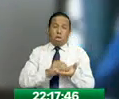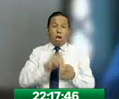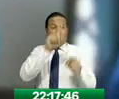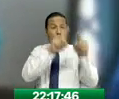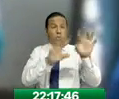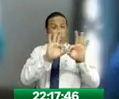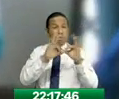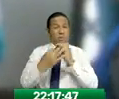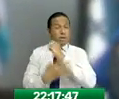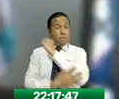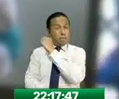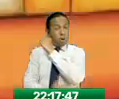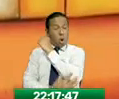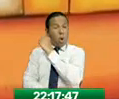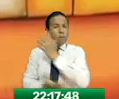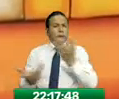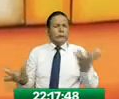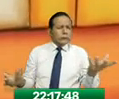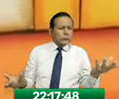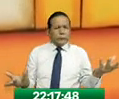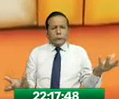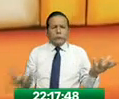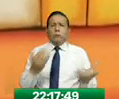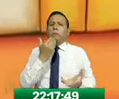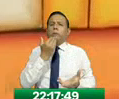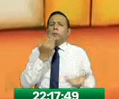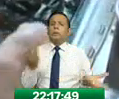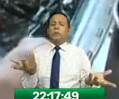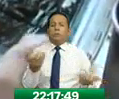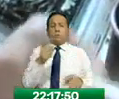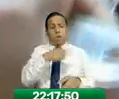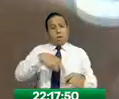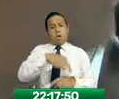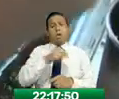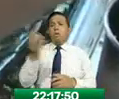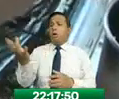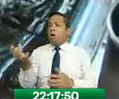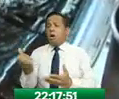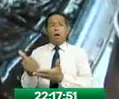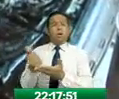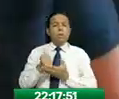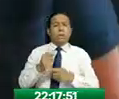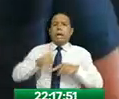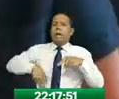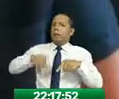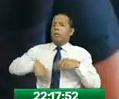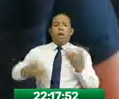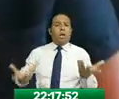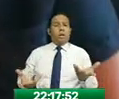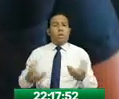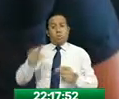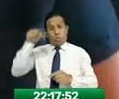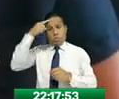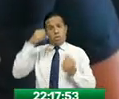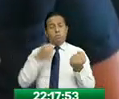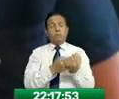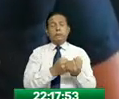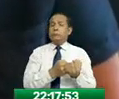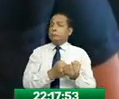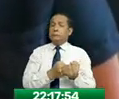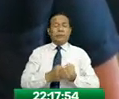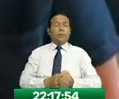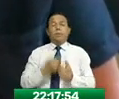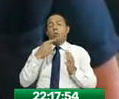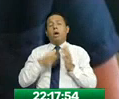cuales no tendrían acceso a programas de protección social que garanticen el derecho a la alimentación. Lactancia materna,